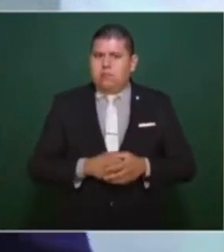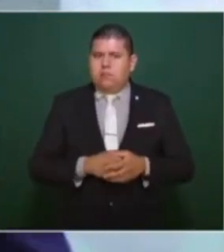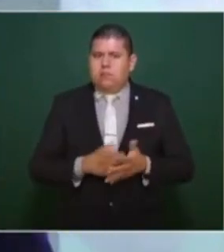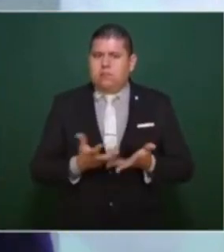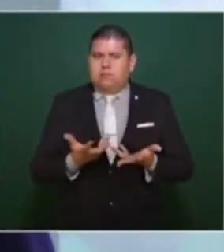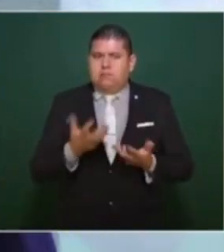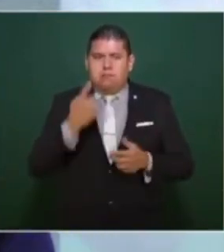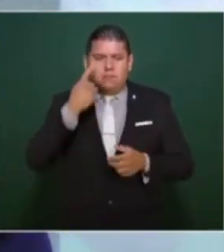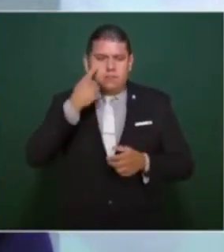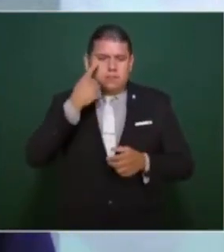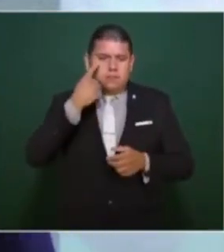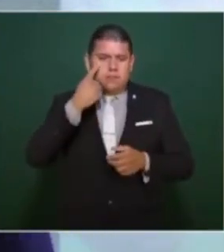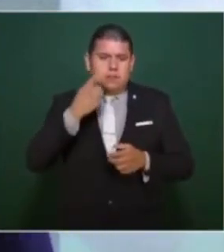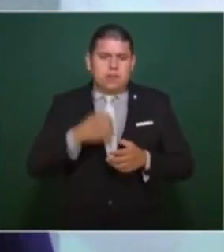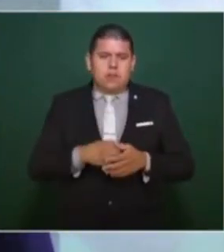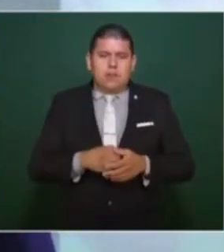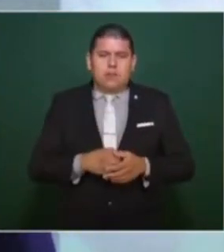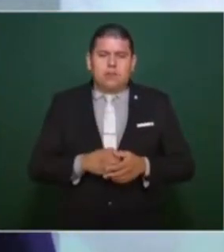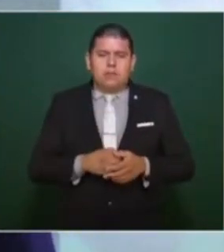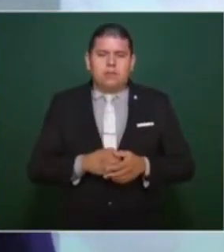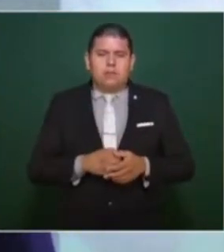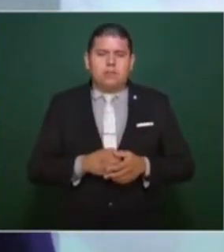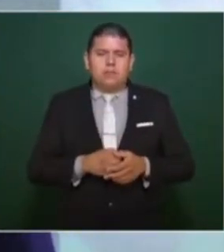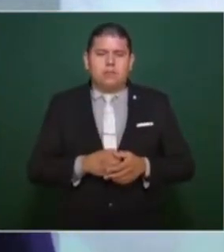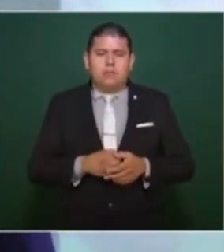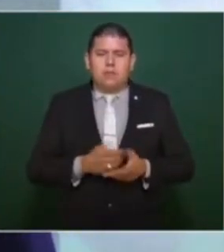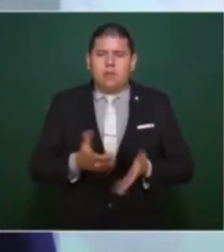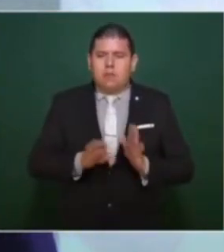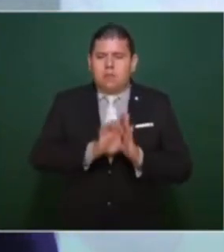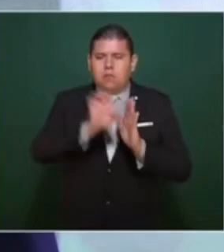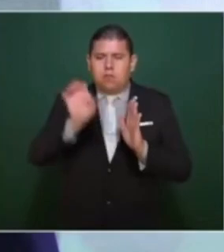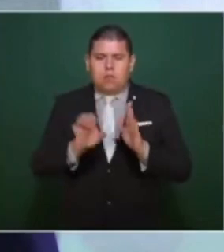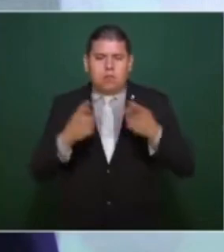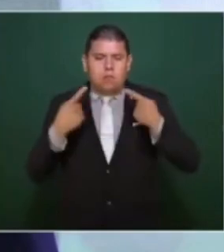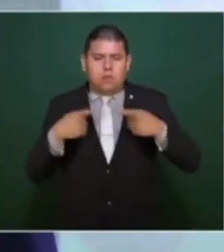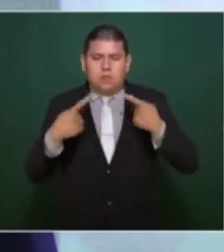Un detenido costaba su